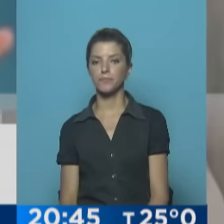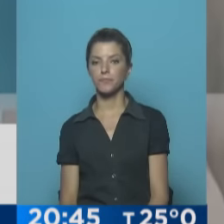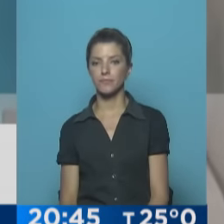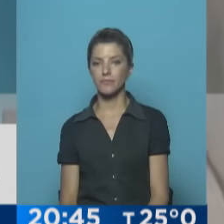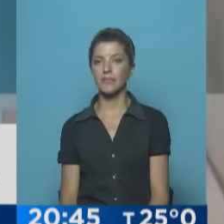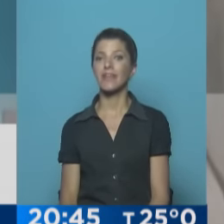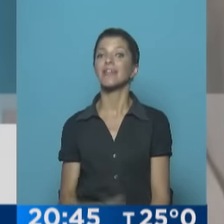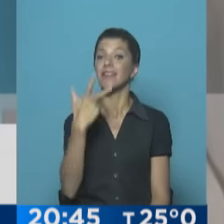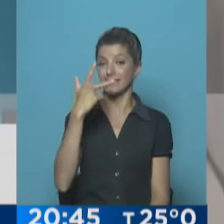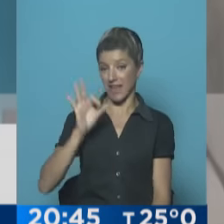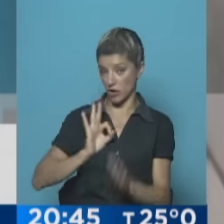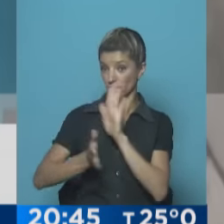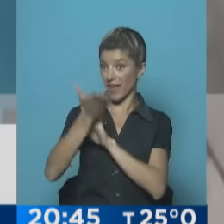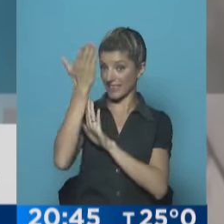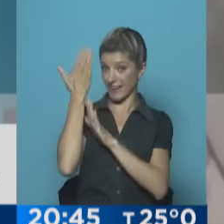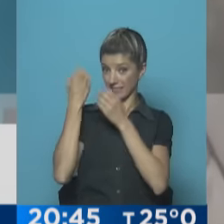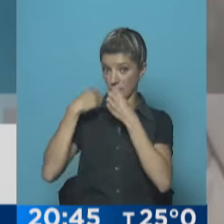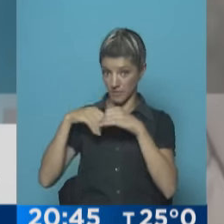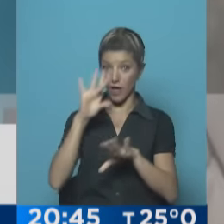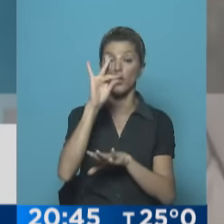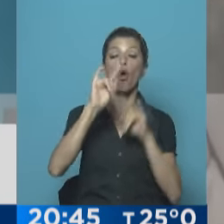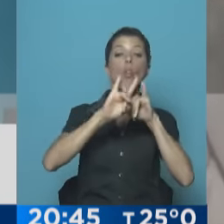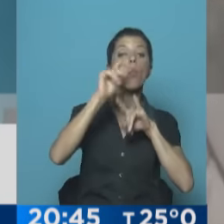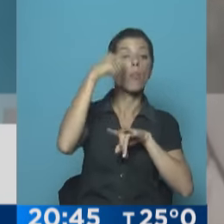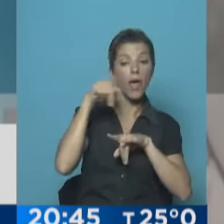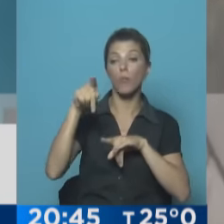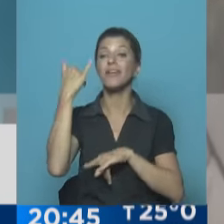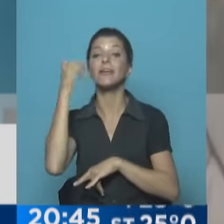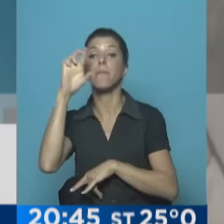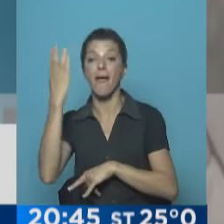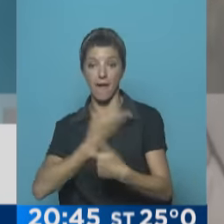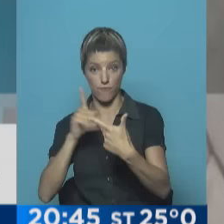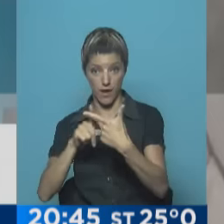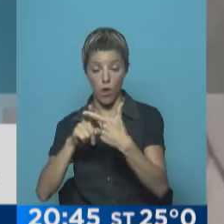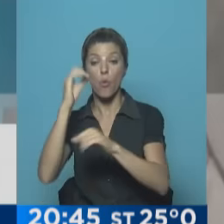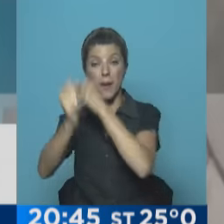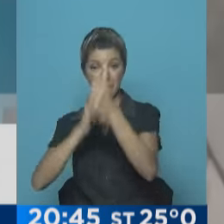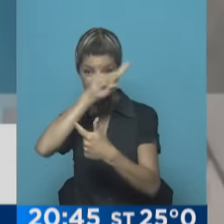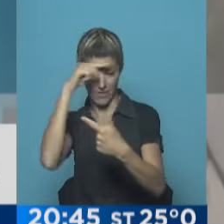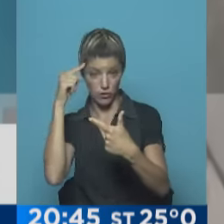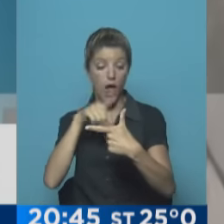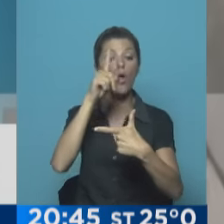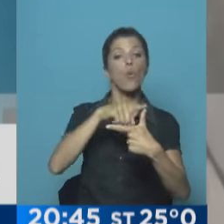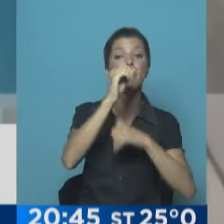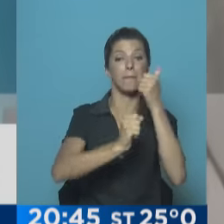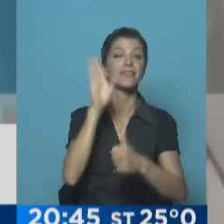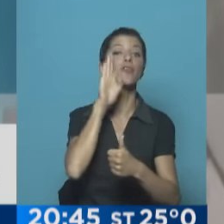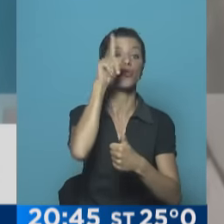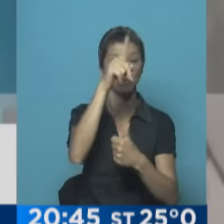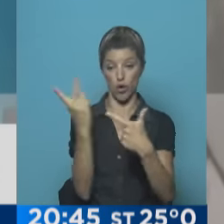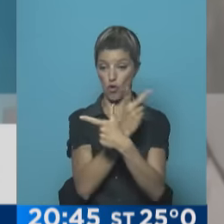hace 3 años, entre Dow y YPF, una empresa nacional, una empresa de los Estados